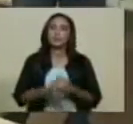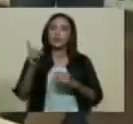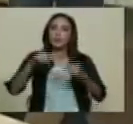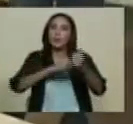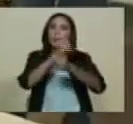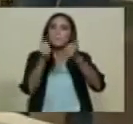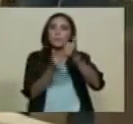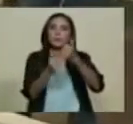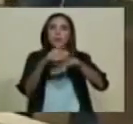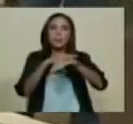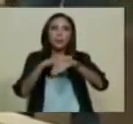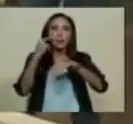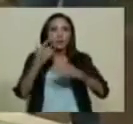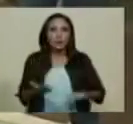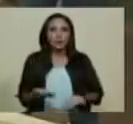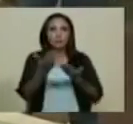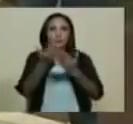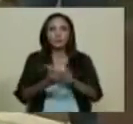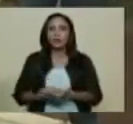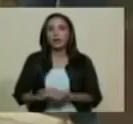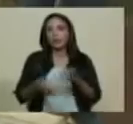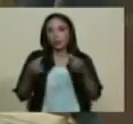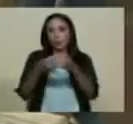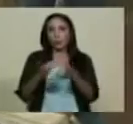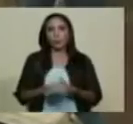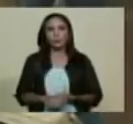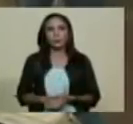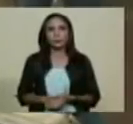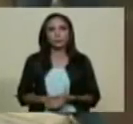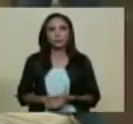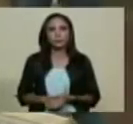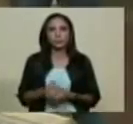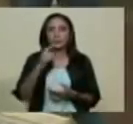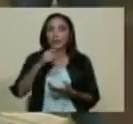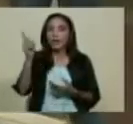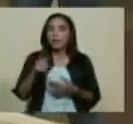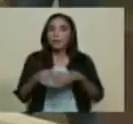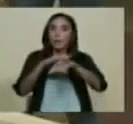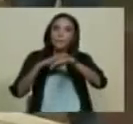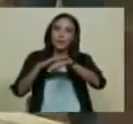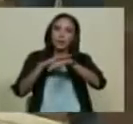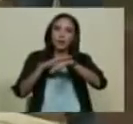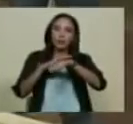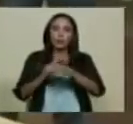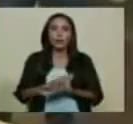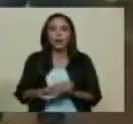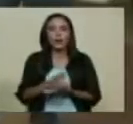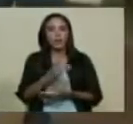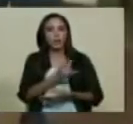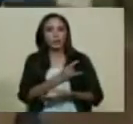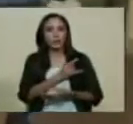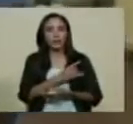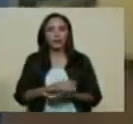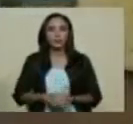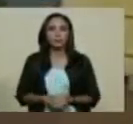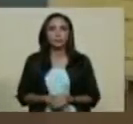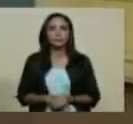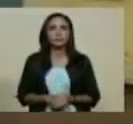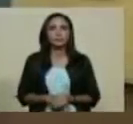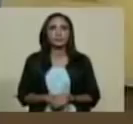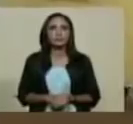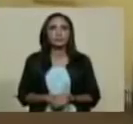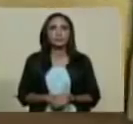Guarnieri de Bienestar Estudiantil en nombre de nuestro ministro al Poder Popular para la Educación Universitaria,